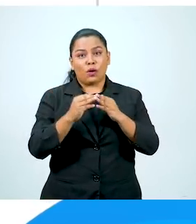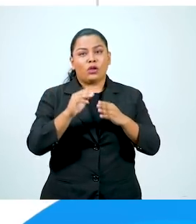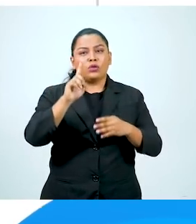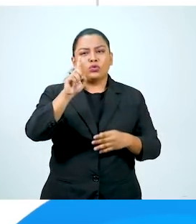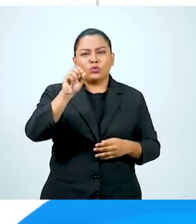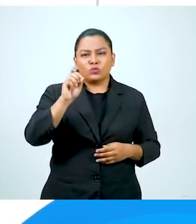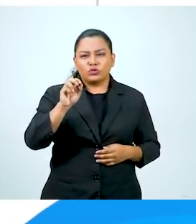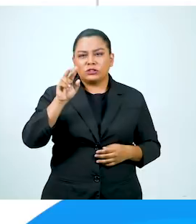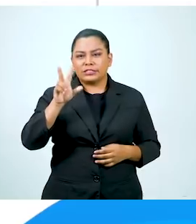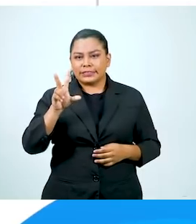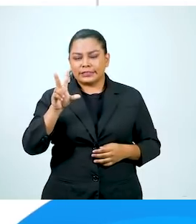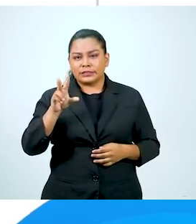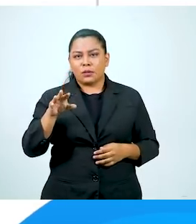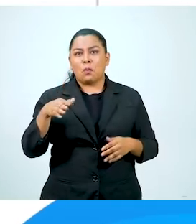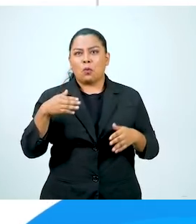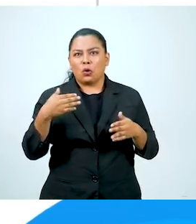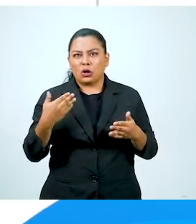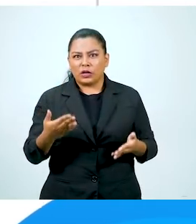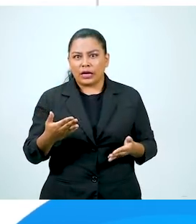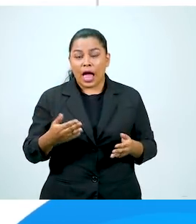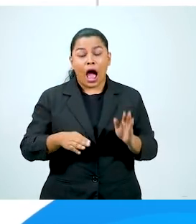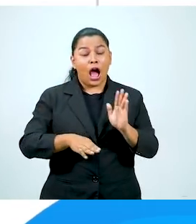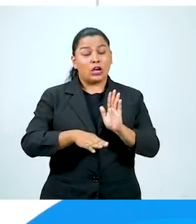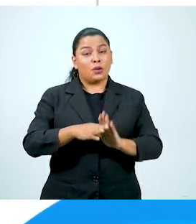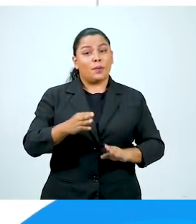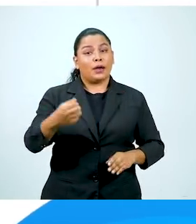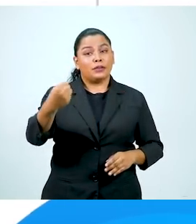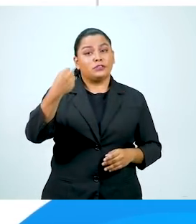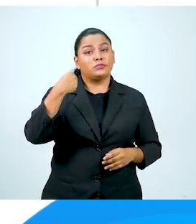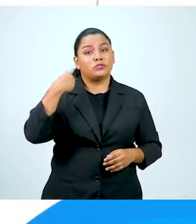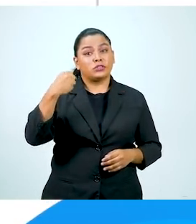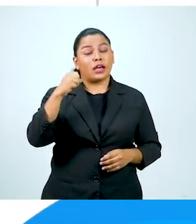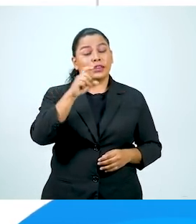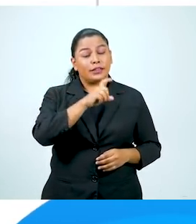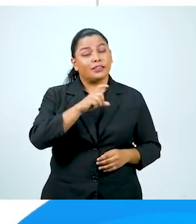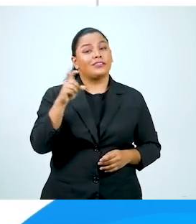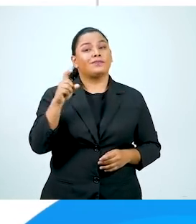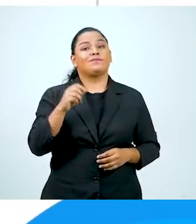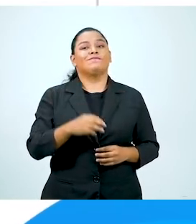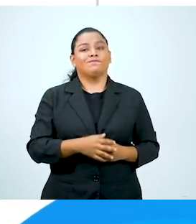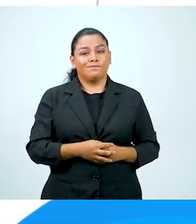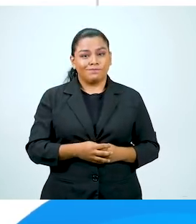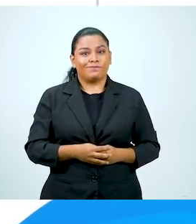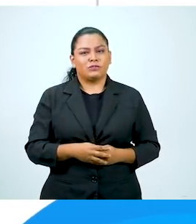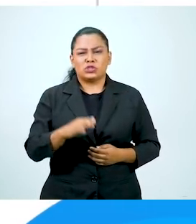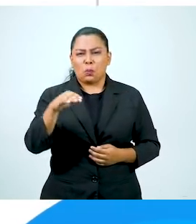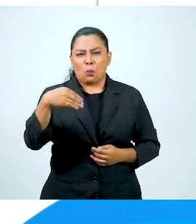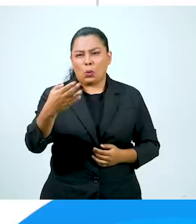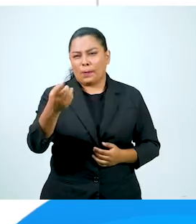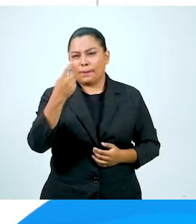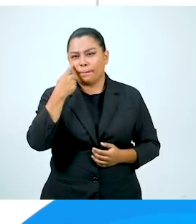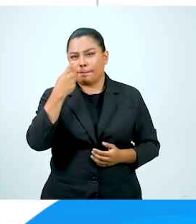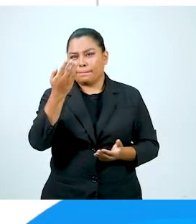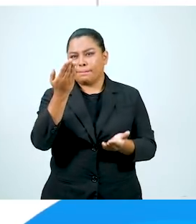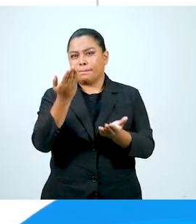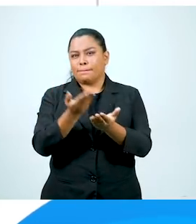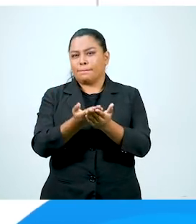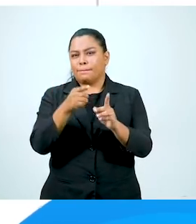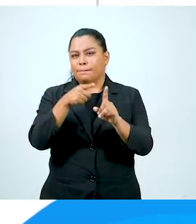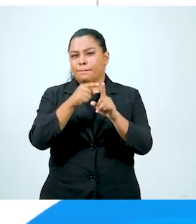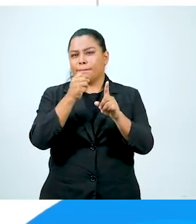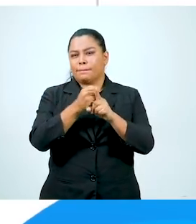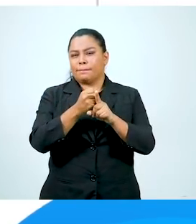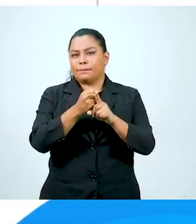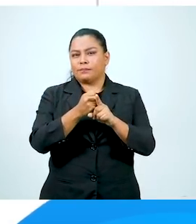indicador 1.3, ya que son los priorizados para la semana. Más adelante veremos el propósito